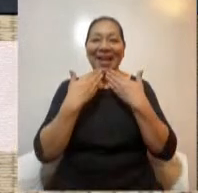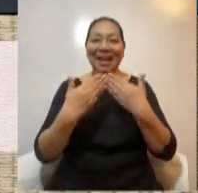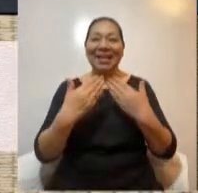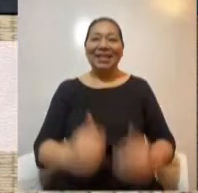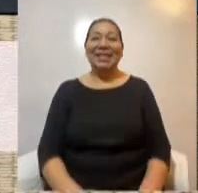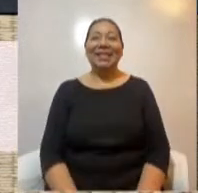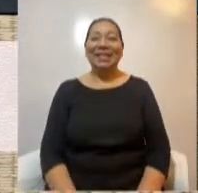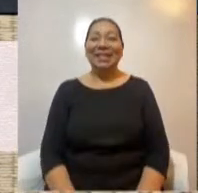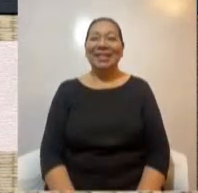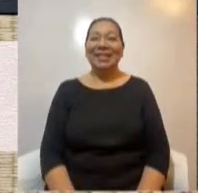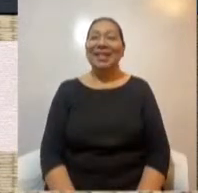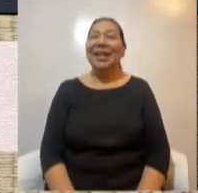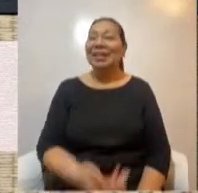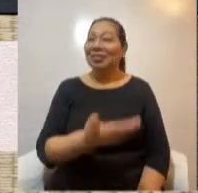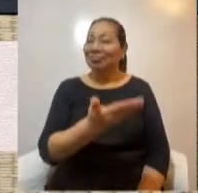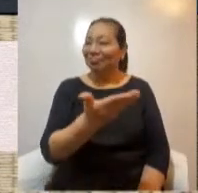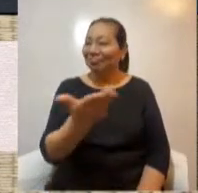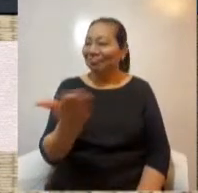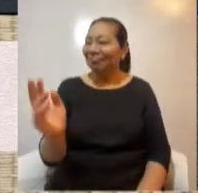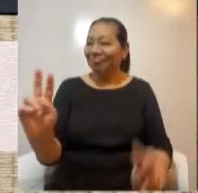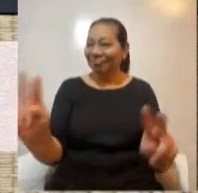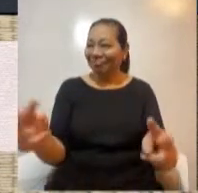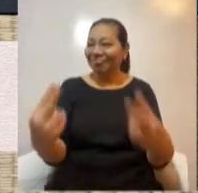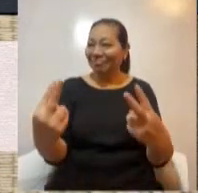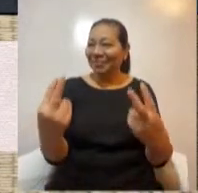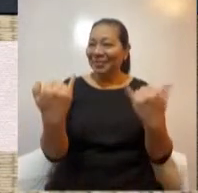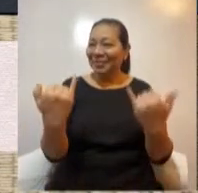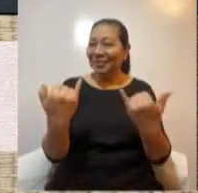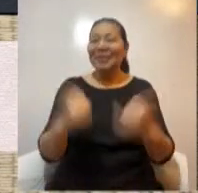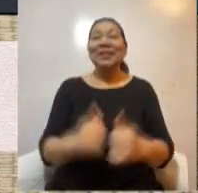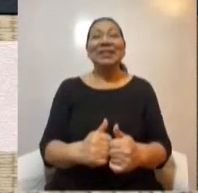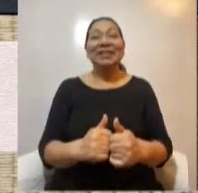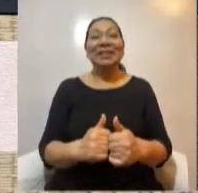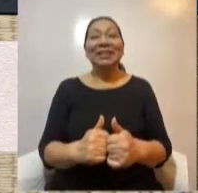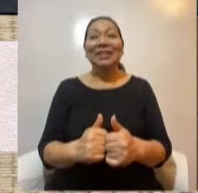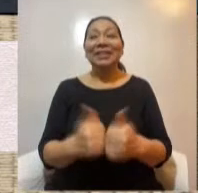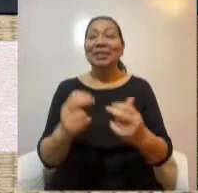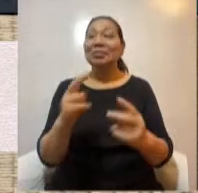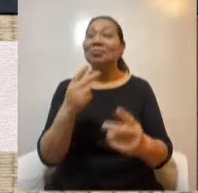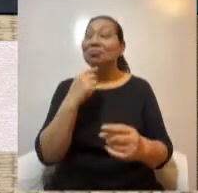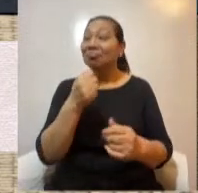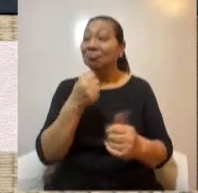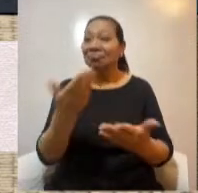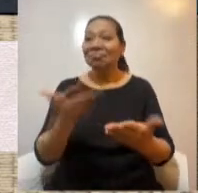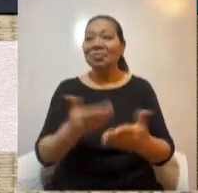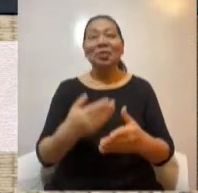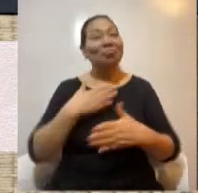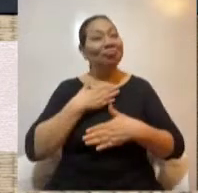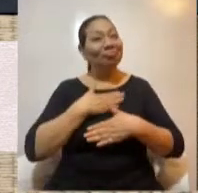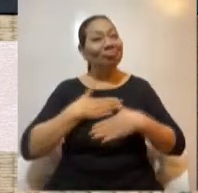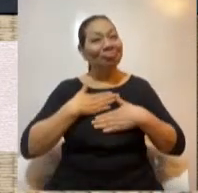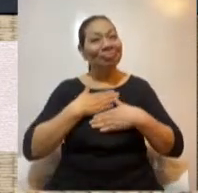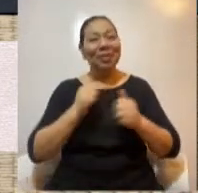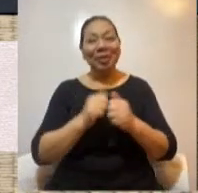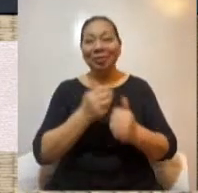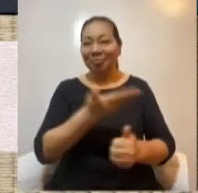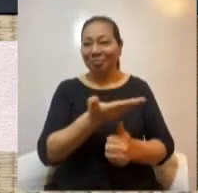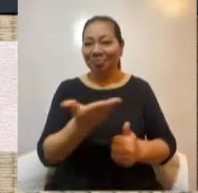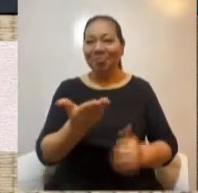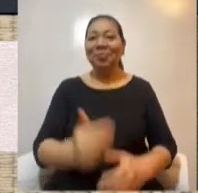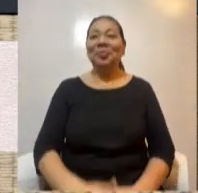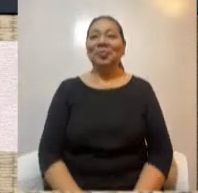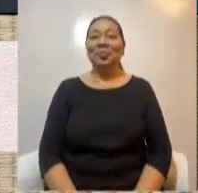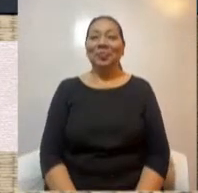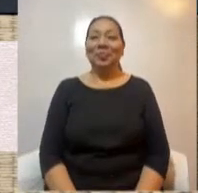Muchísimas gracias, Candelaria. Muchas gracias a todos y a todas quienes estén escuchando esta entrevista. Es un enorme placer estar aquí con